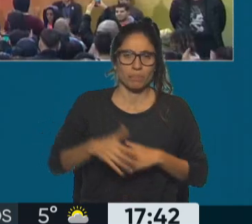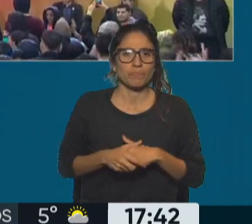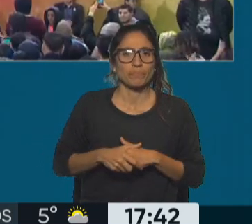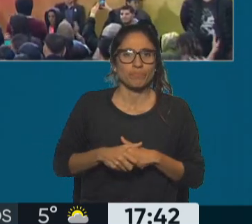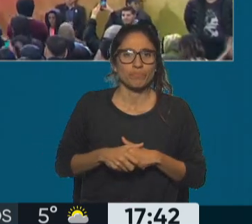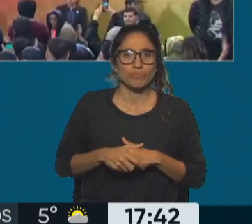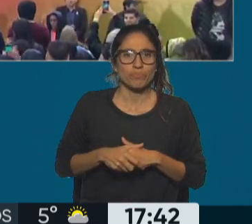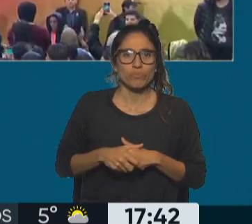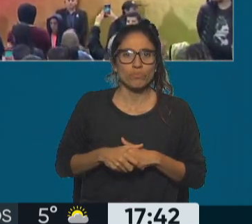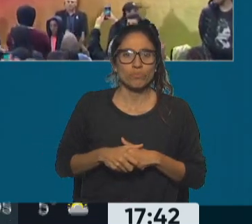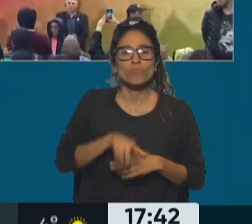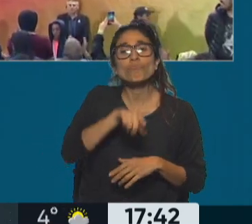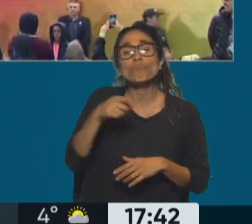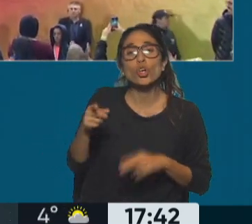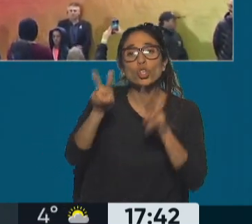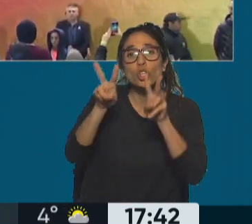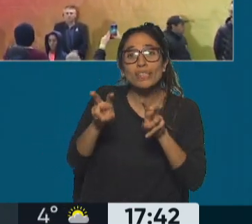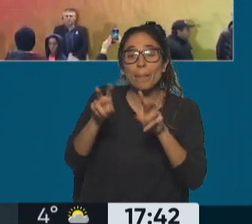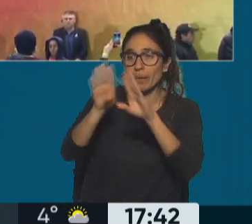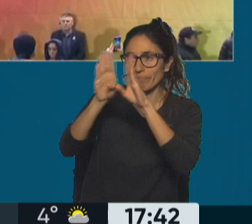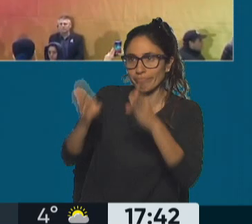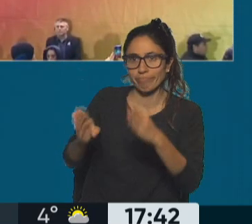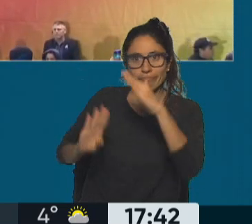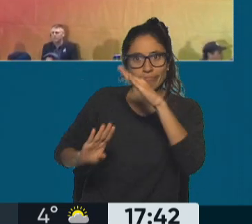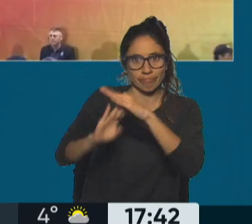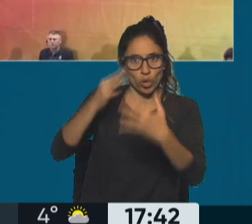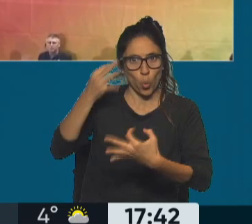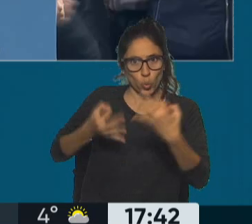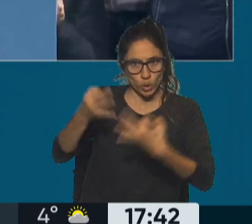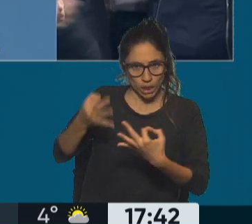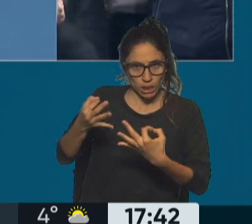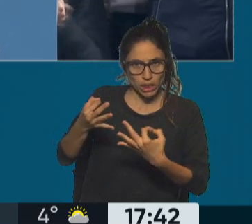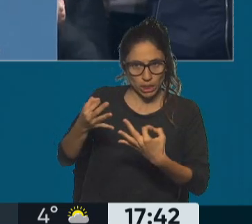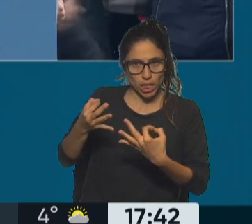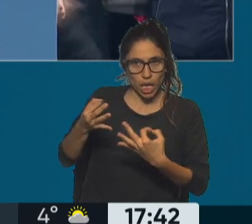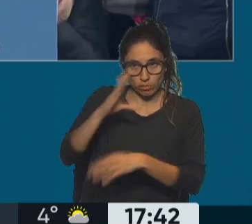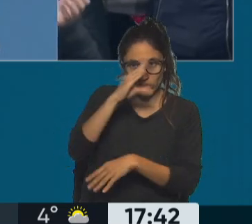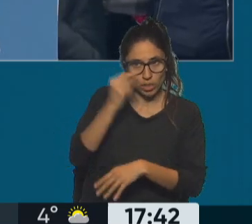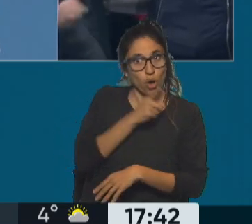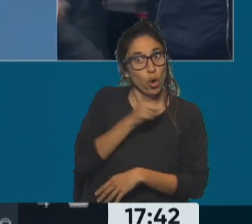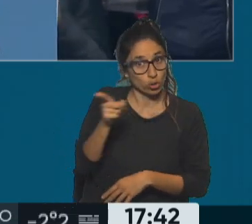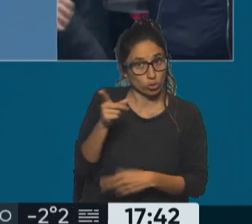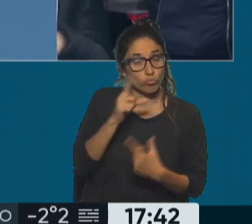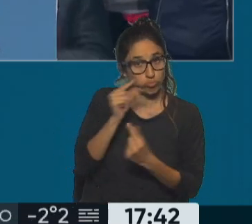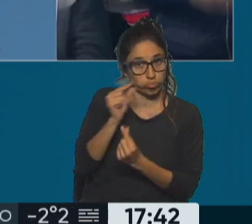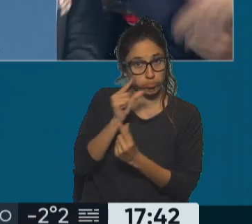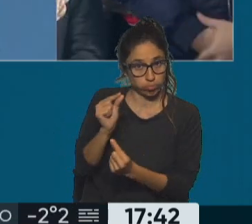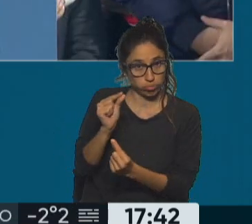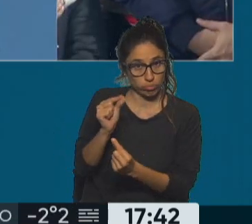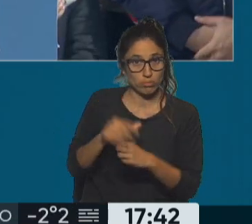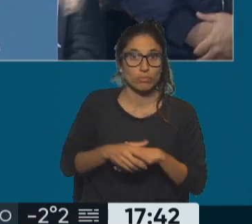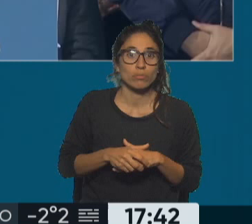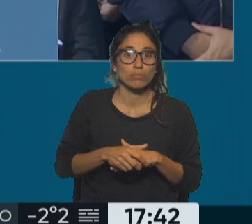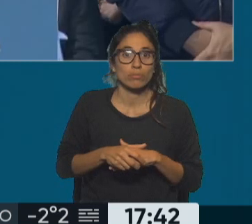Corte Suprema tuvo hoy una lupa. Sí. Todo lo que pasa por el Poder Judicial, sobre todo si tiene que ser supervisado por